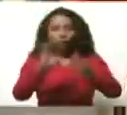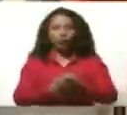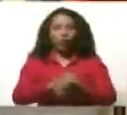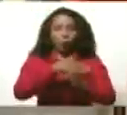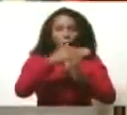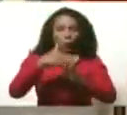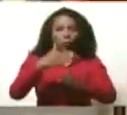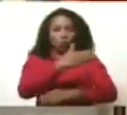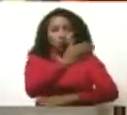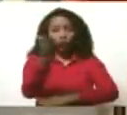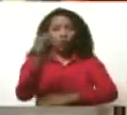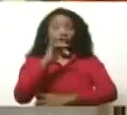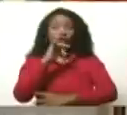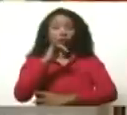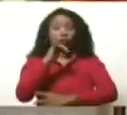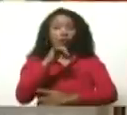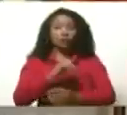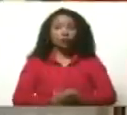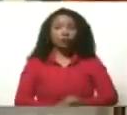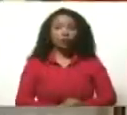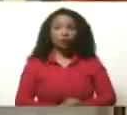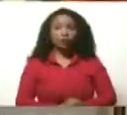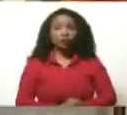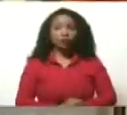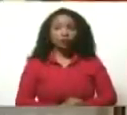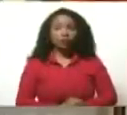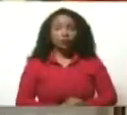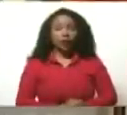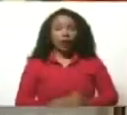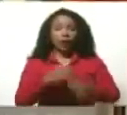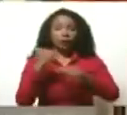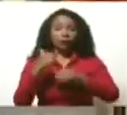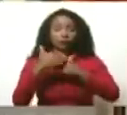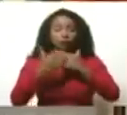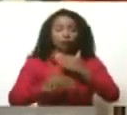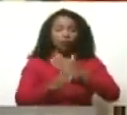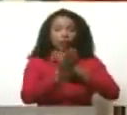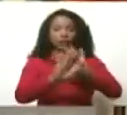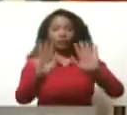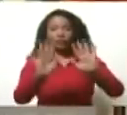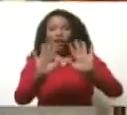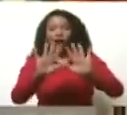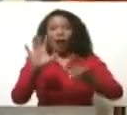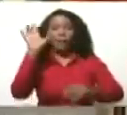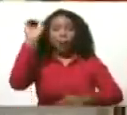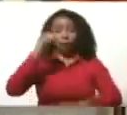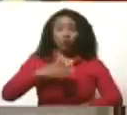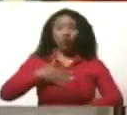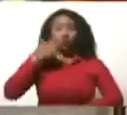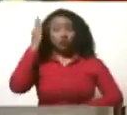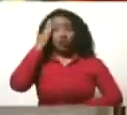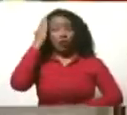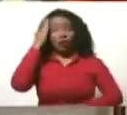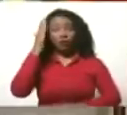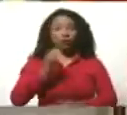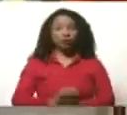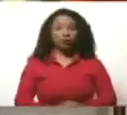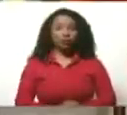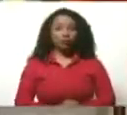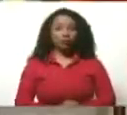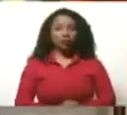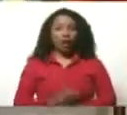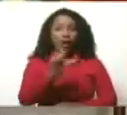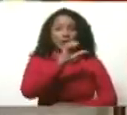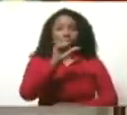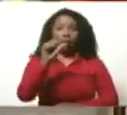compartir con ustedes información de esos adelantos que ya el país pudo conocer la